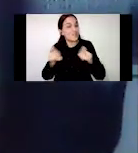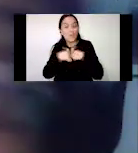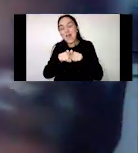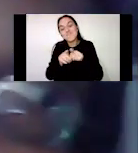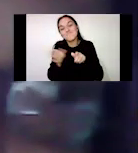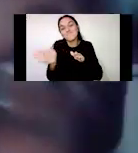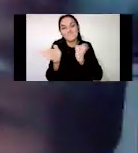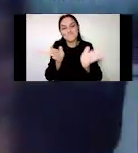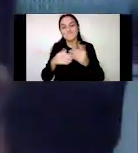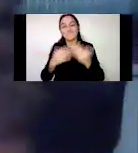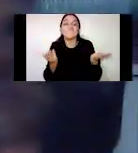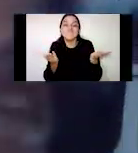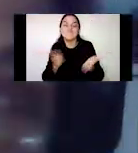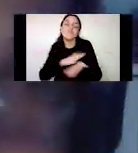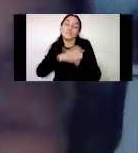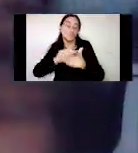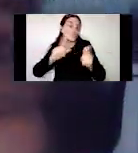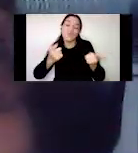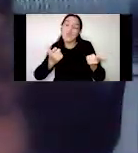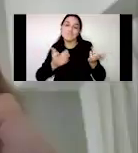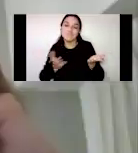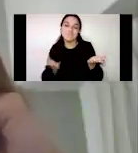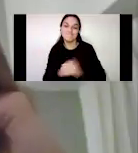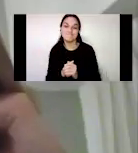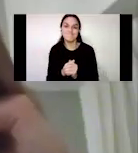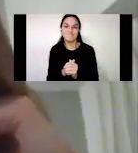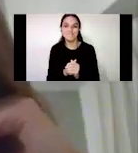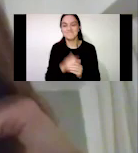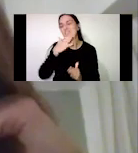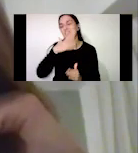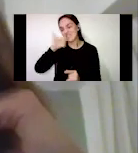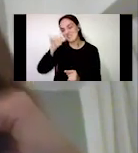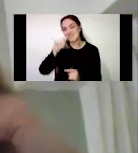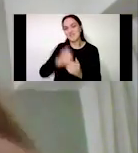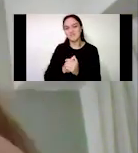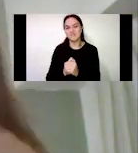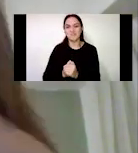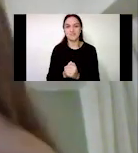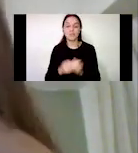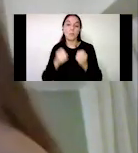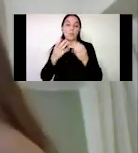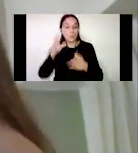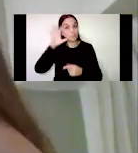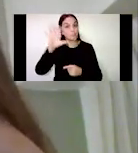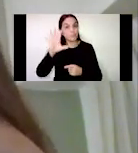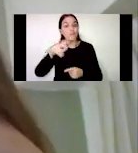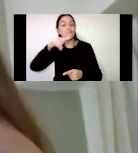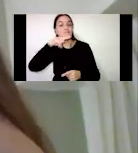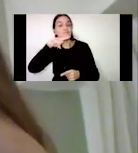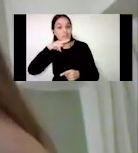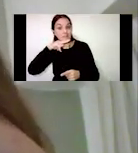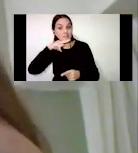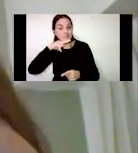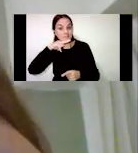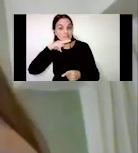tengo otra solución. No, te entiendo perfectamente. Bueno, les recuerdo que el viernes va a estar la parte